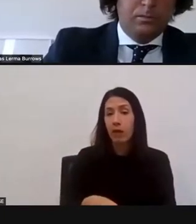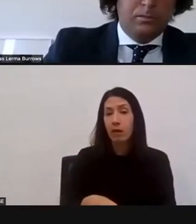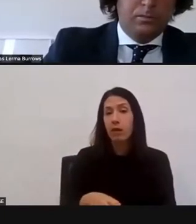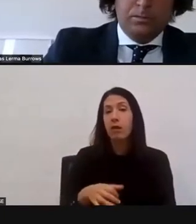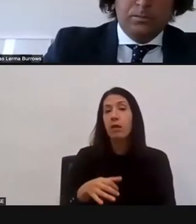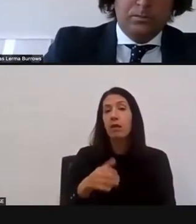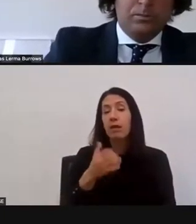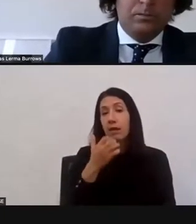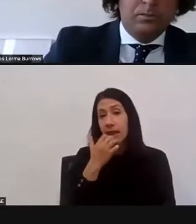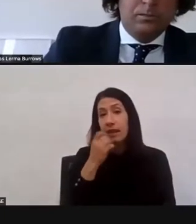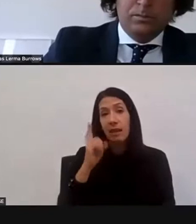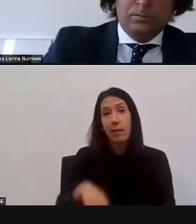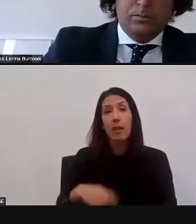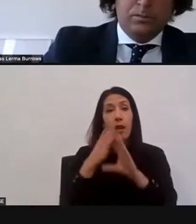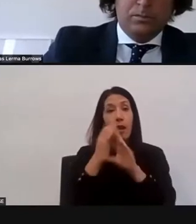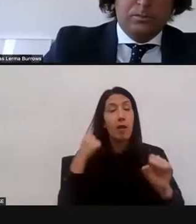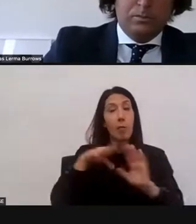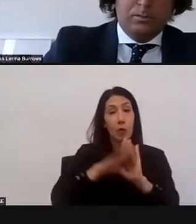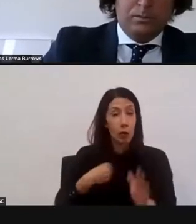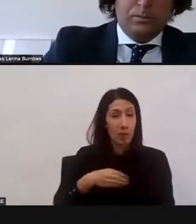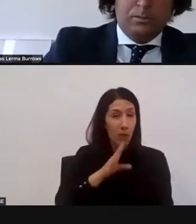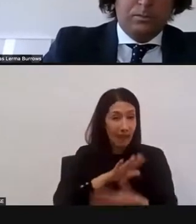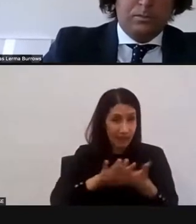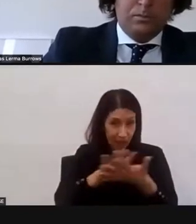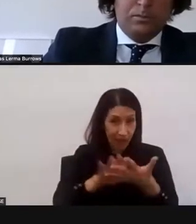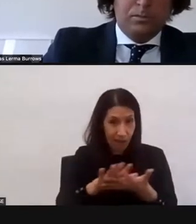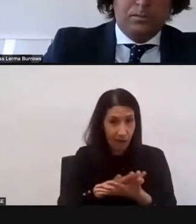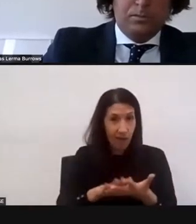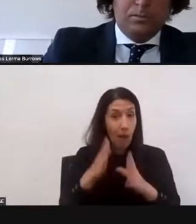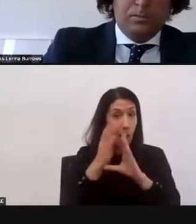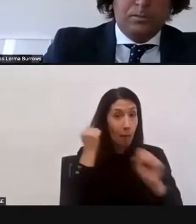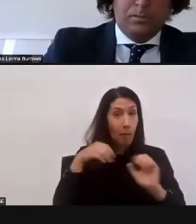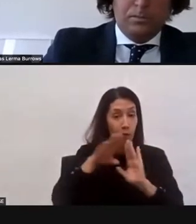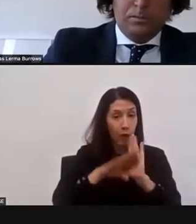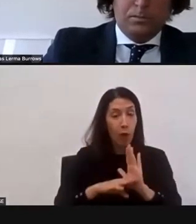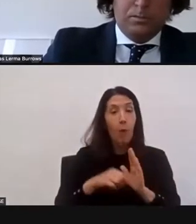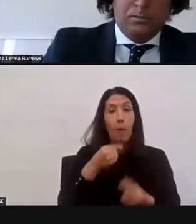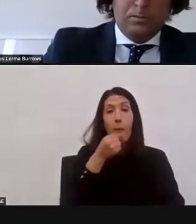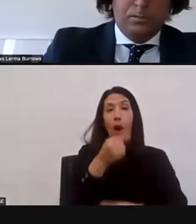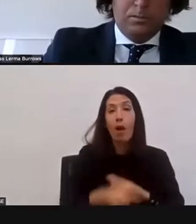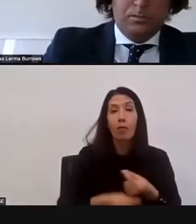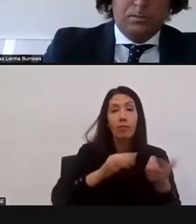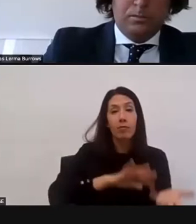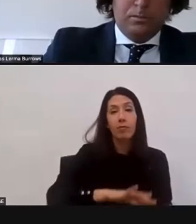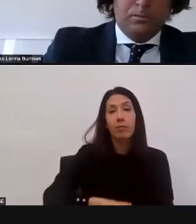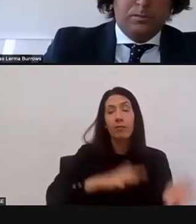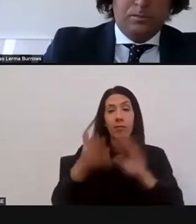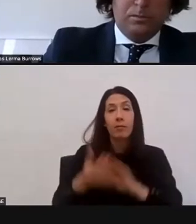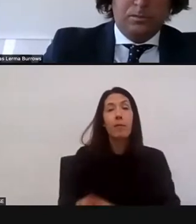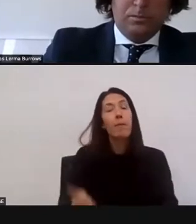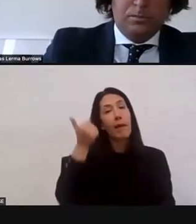también los protocolos a los que antes se hacía referencia vayan siendo aplicados de una forma